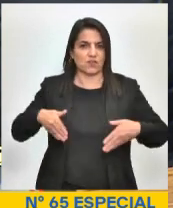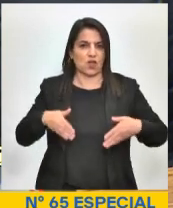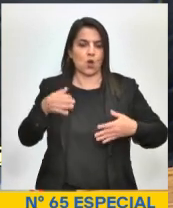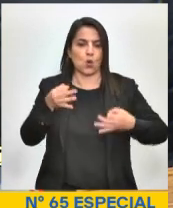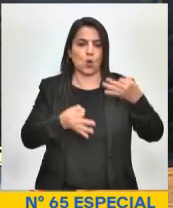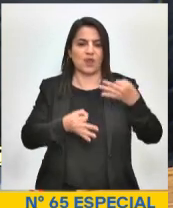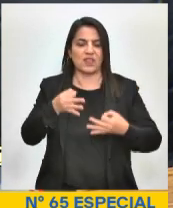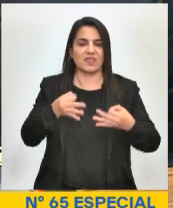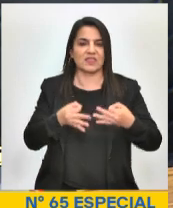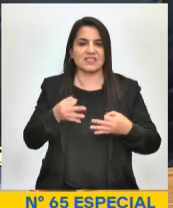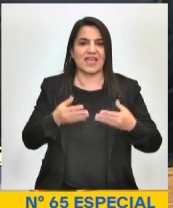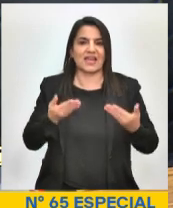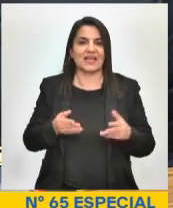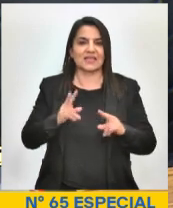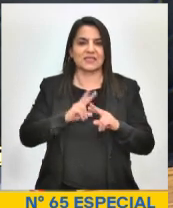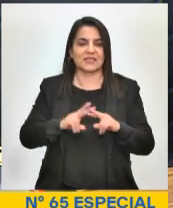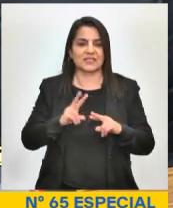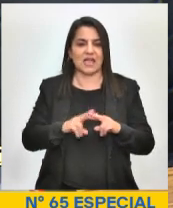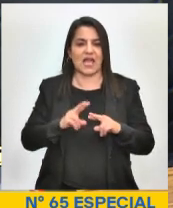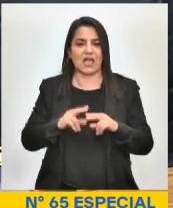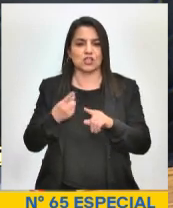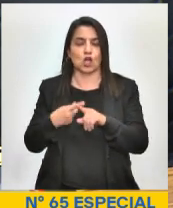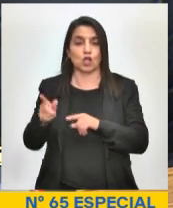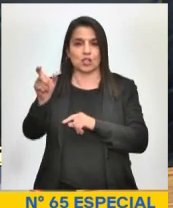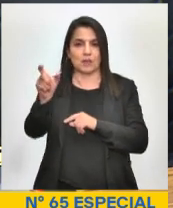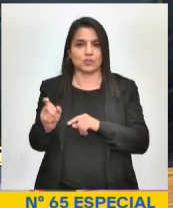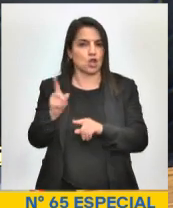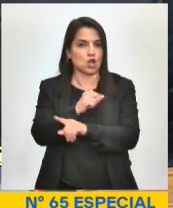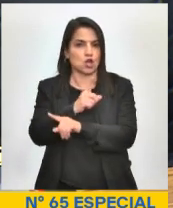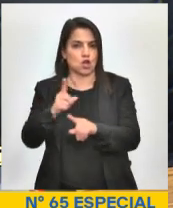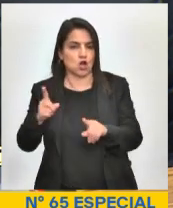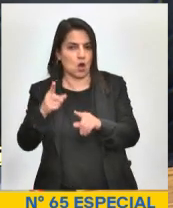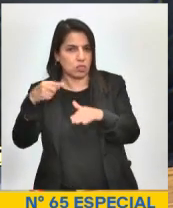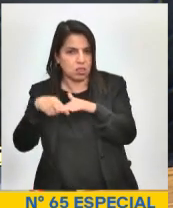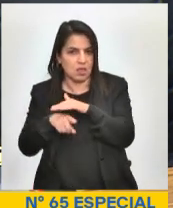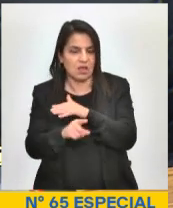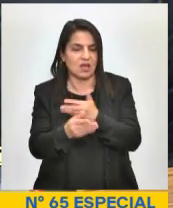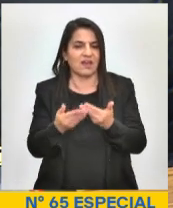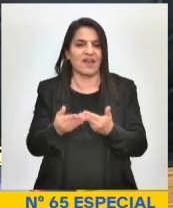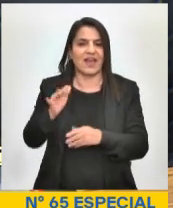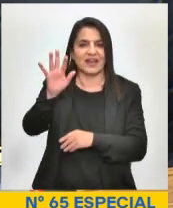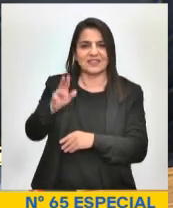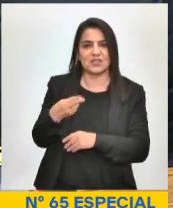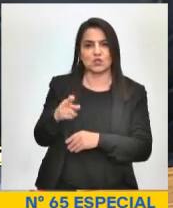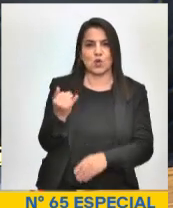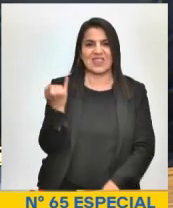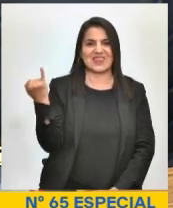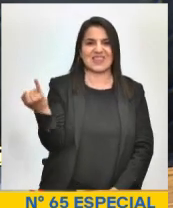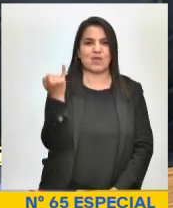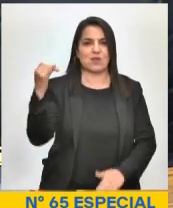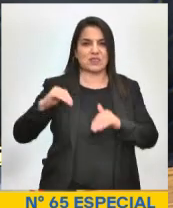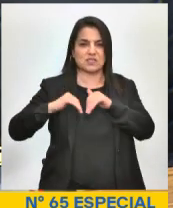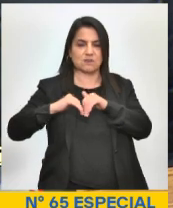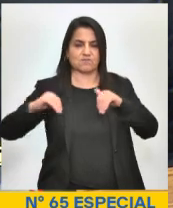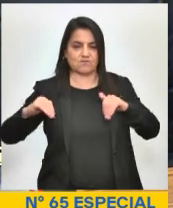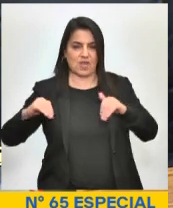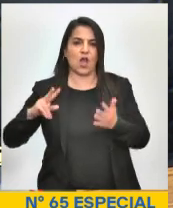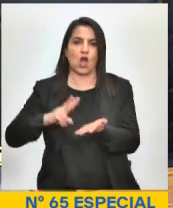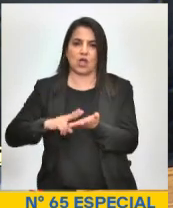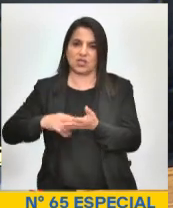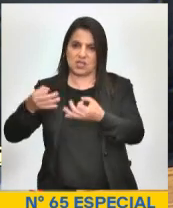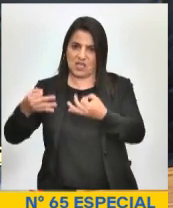judicial que ésta se ejerza por un tercero no involucrado, que se caracteriza por su independencia objetiva y